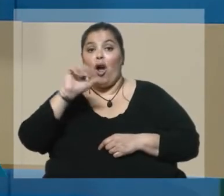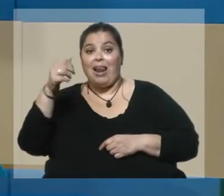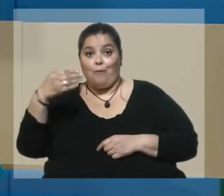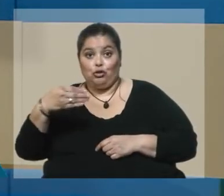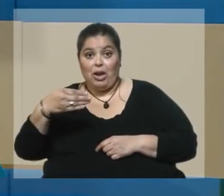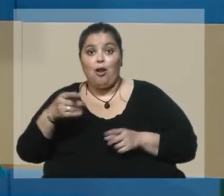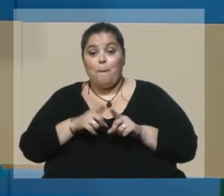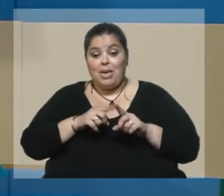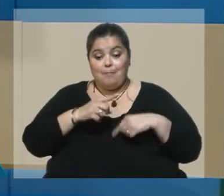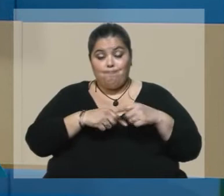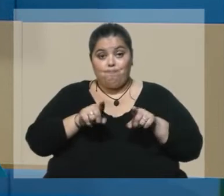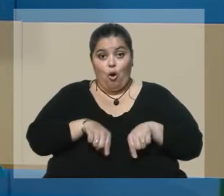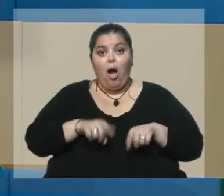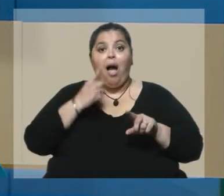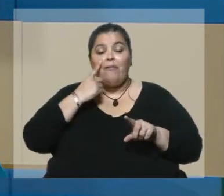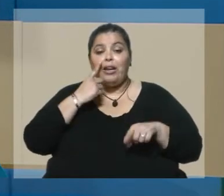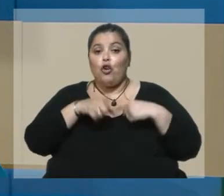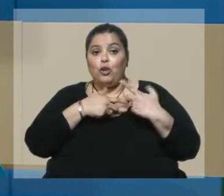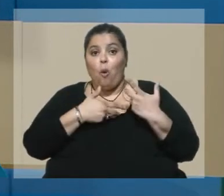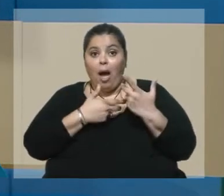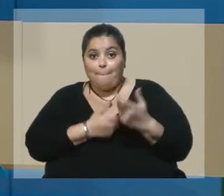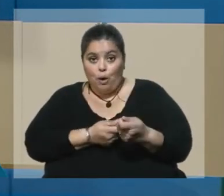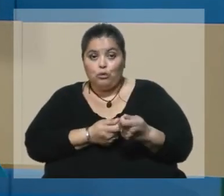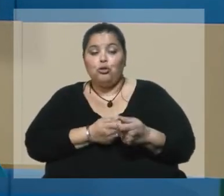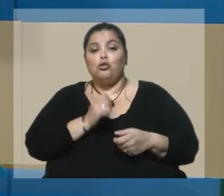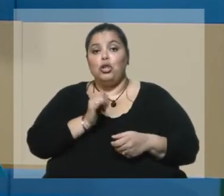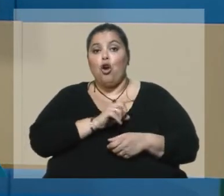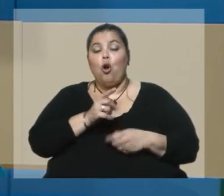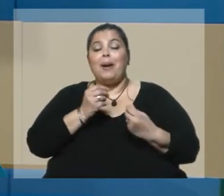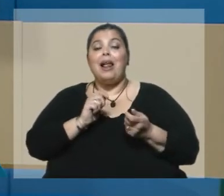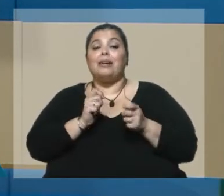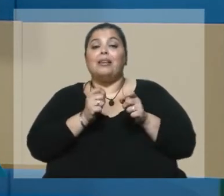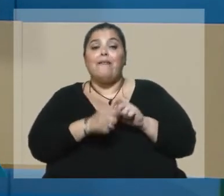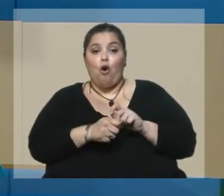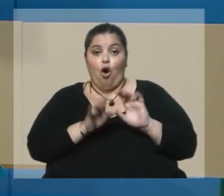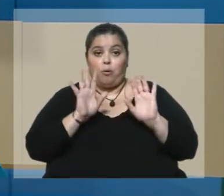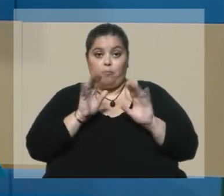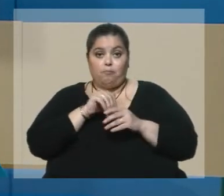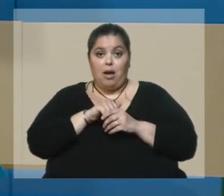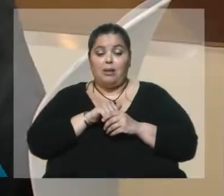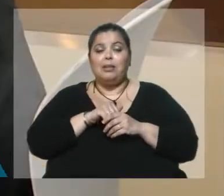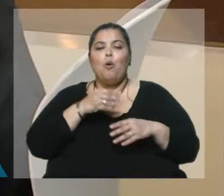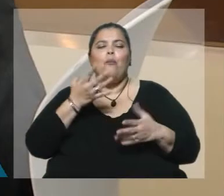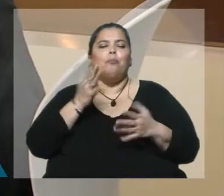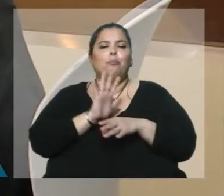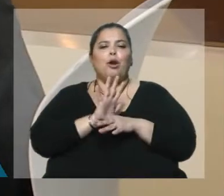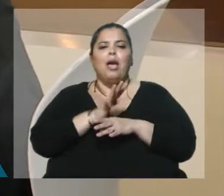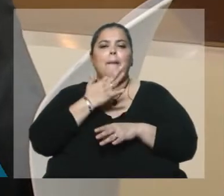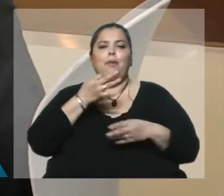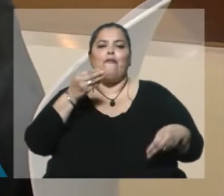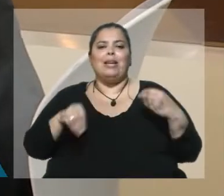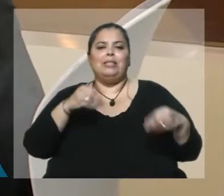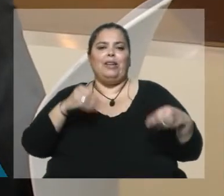vamos a continuar teniendo de su apoyo para esta esta reformas más aperturistas y estas flexibilizar exactamente